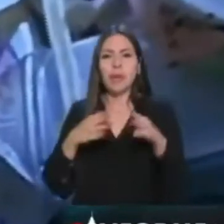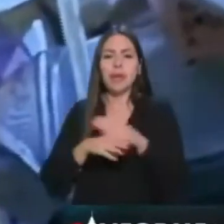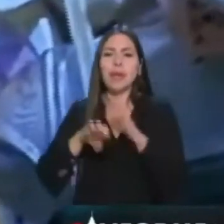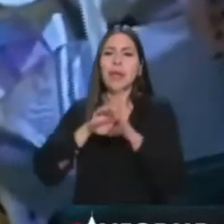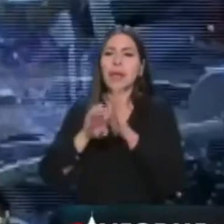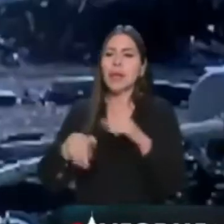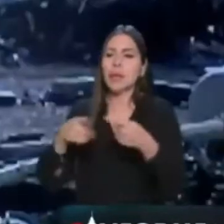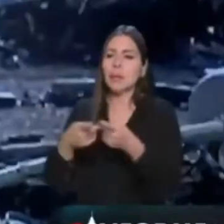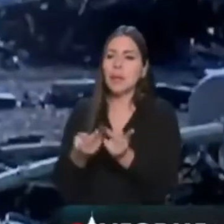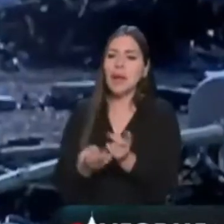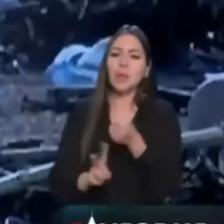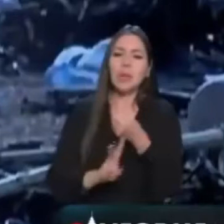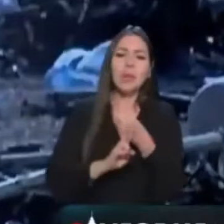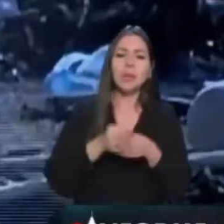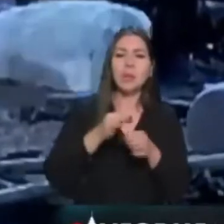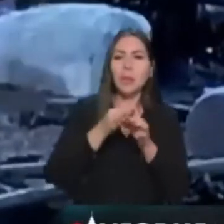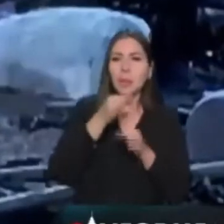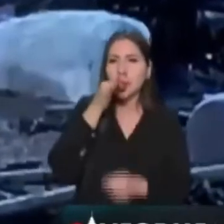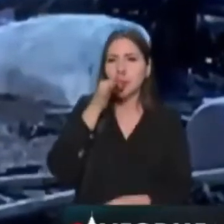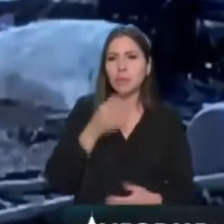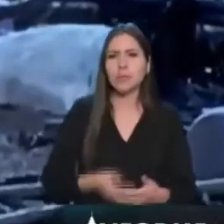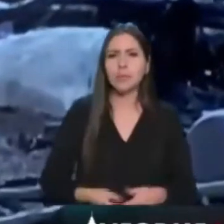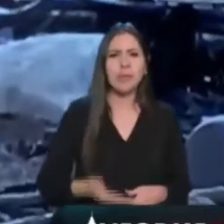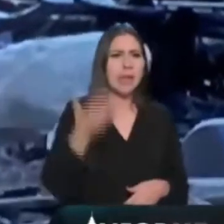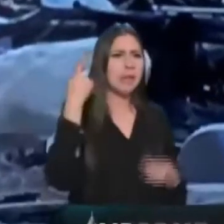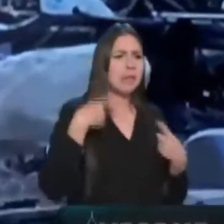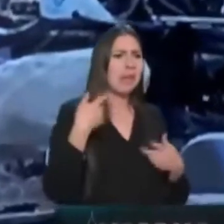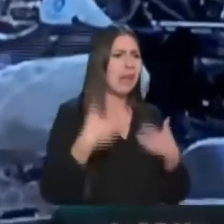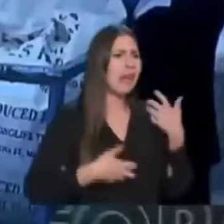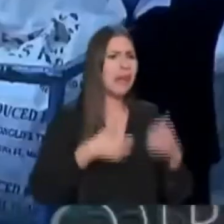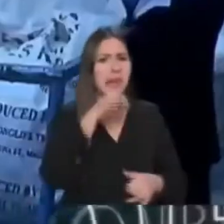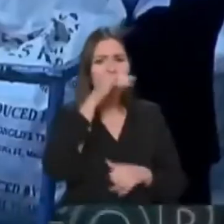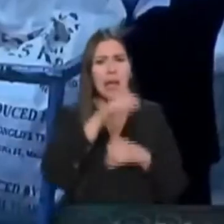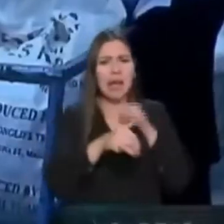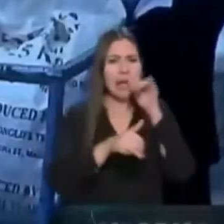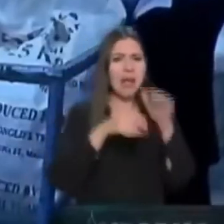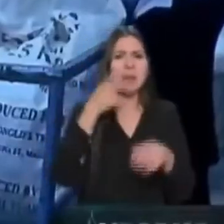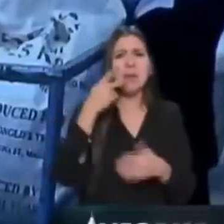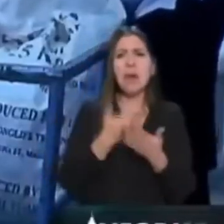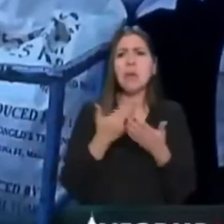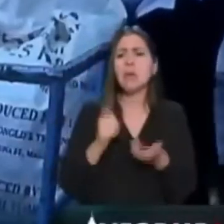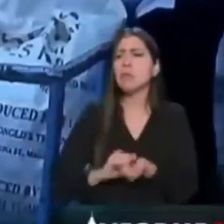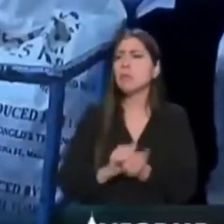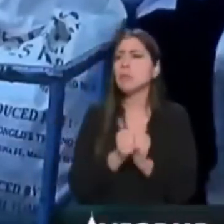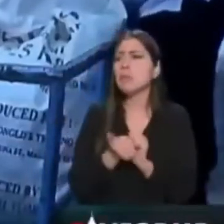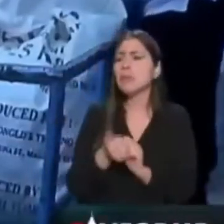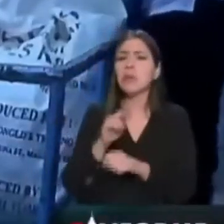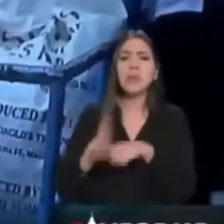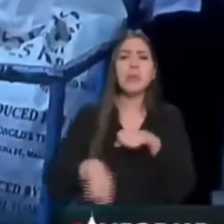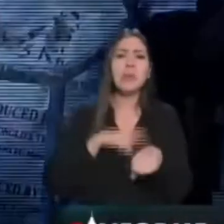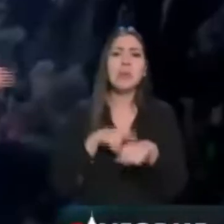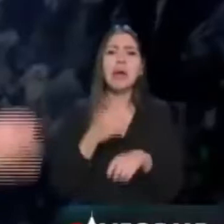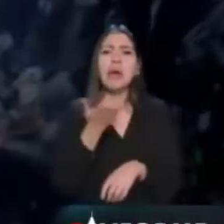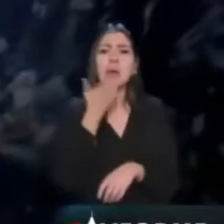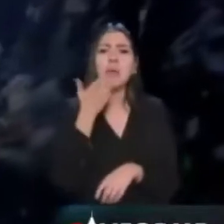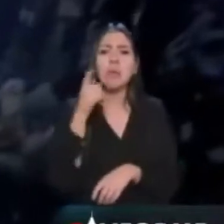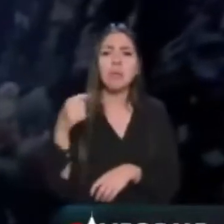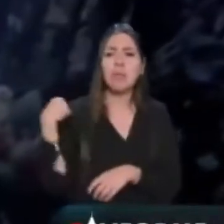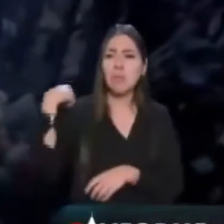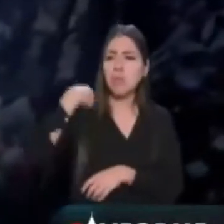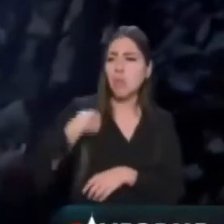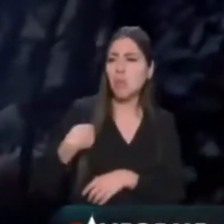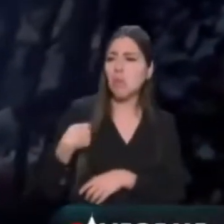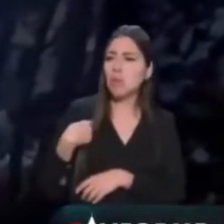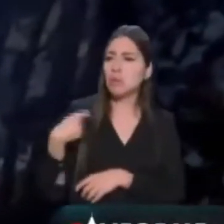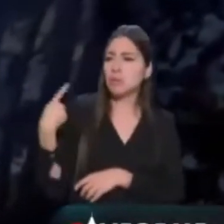quejábamos mucho de esta medida, ¿no? Y al final de cuentas se ha vuelto algo cotidiano que vayamos al súper con nuestra bolsita. Y ha dado resultados,